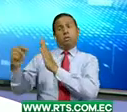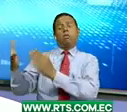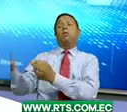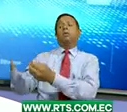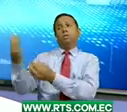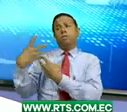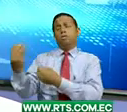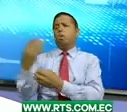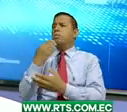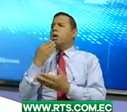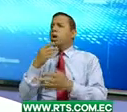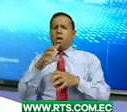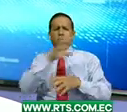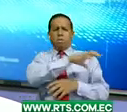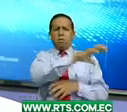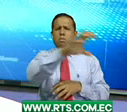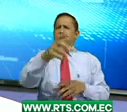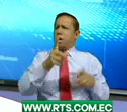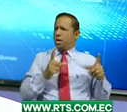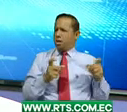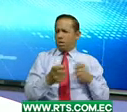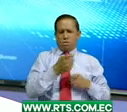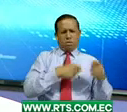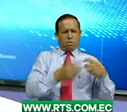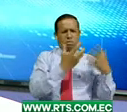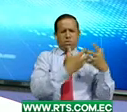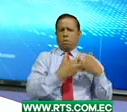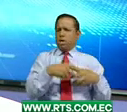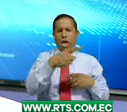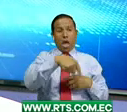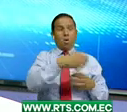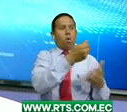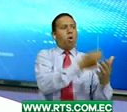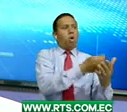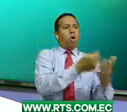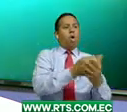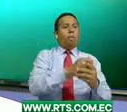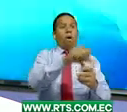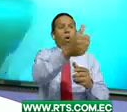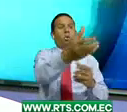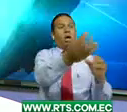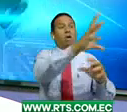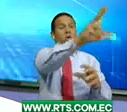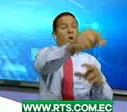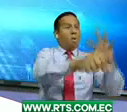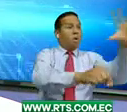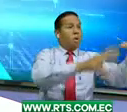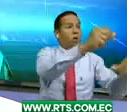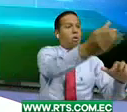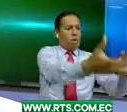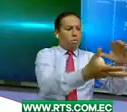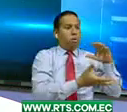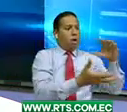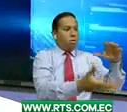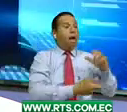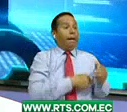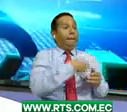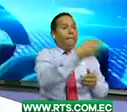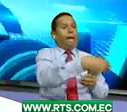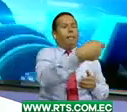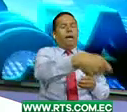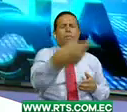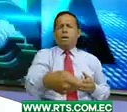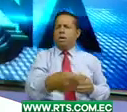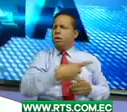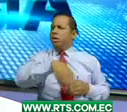para determinar qué camaroneras están comprando el producto robado a otras embarcaciones con el fin de combatir el